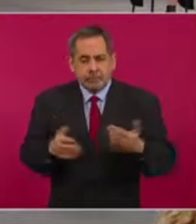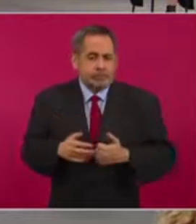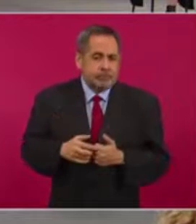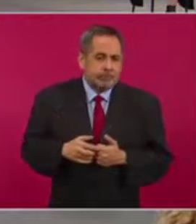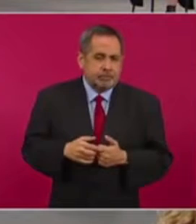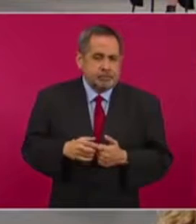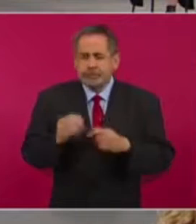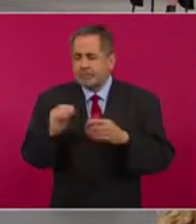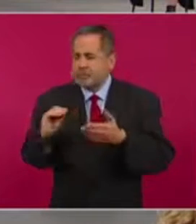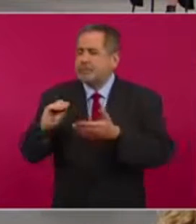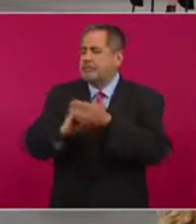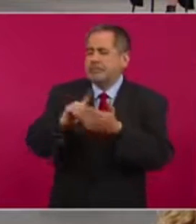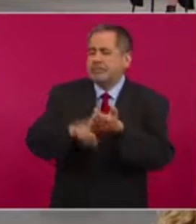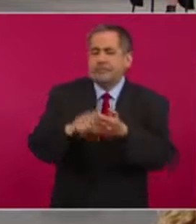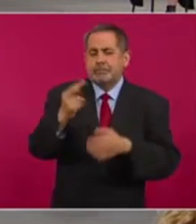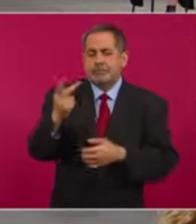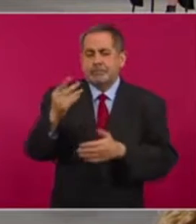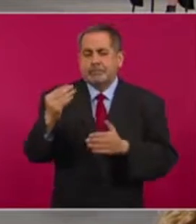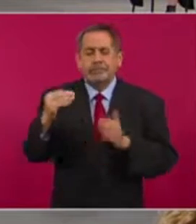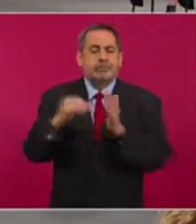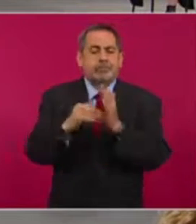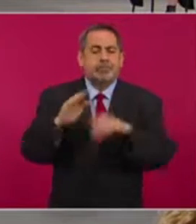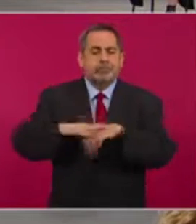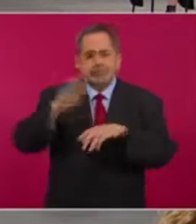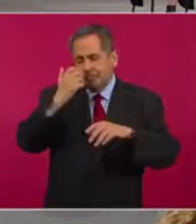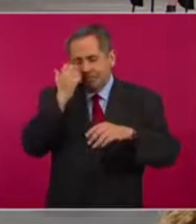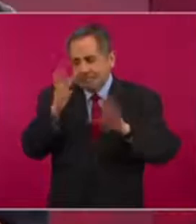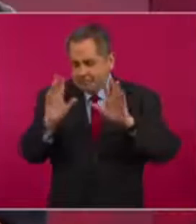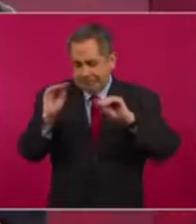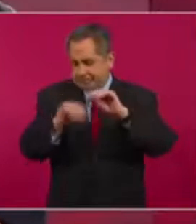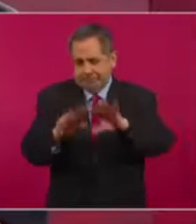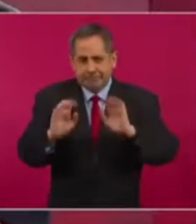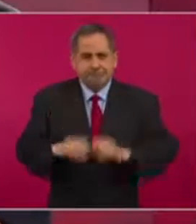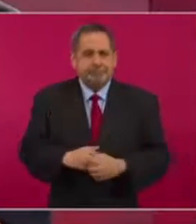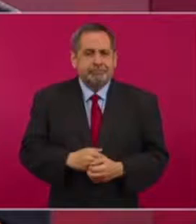Agréguenle 25,000 más, ¿sí?